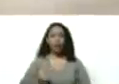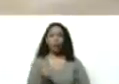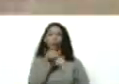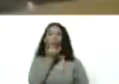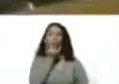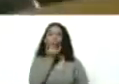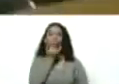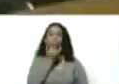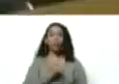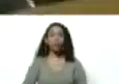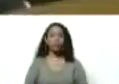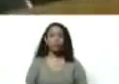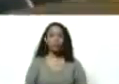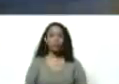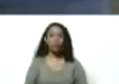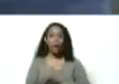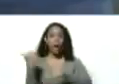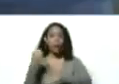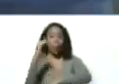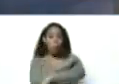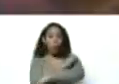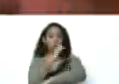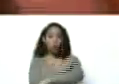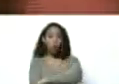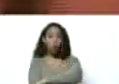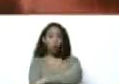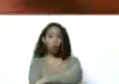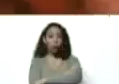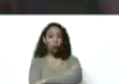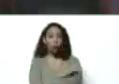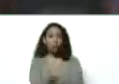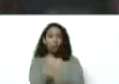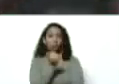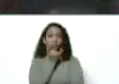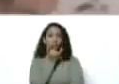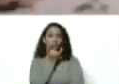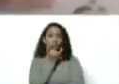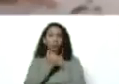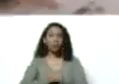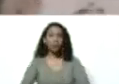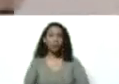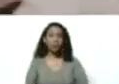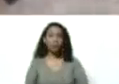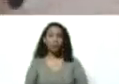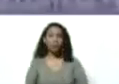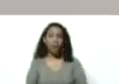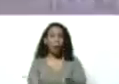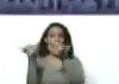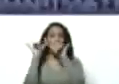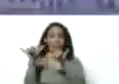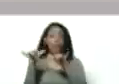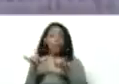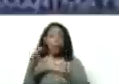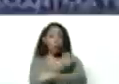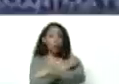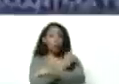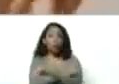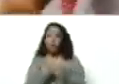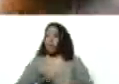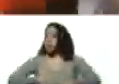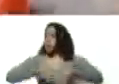esta derecha fallida, la misma derecha igualita,